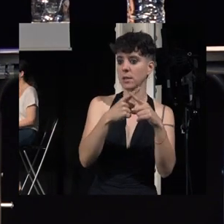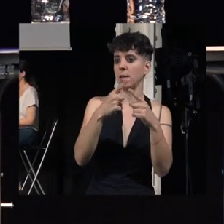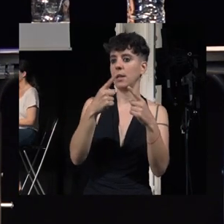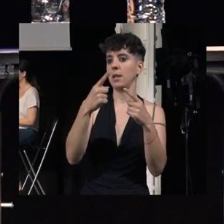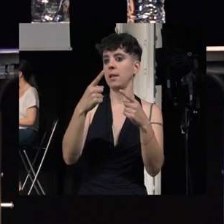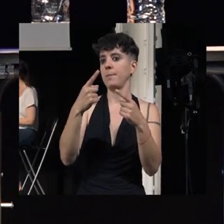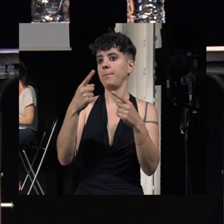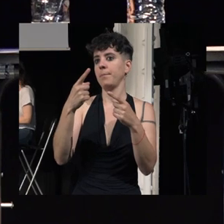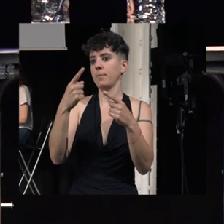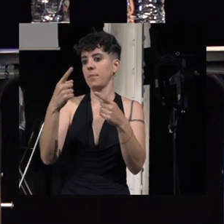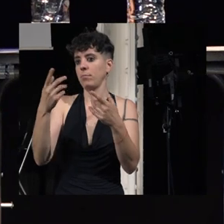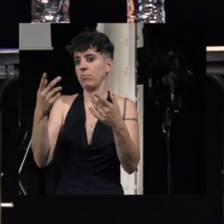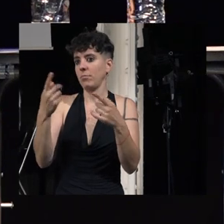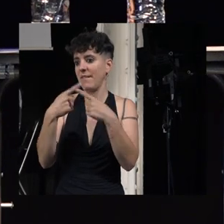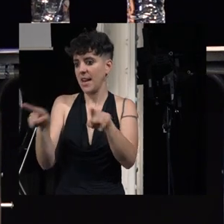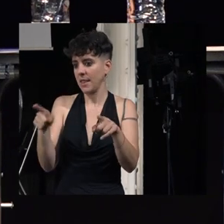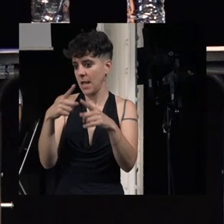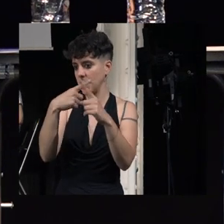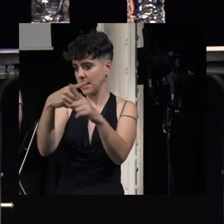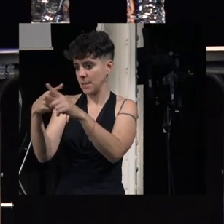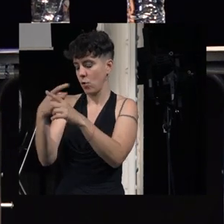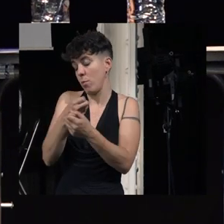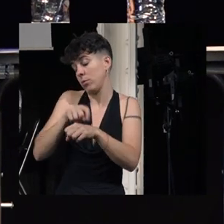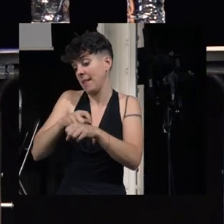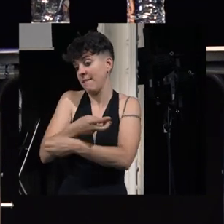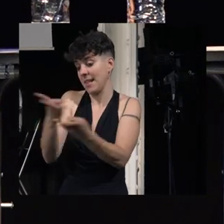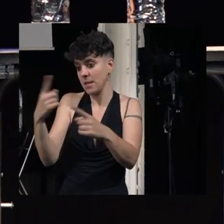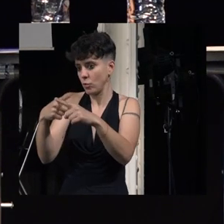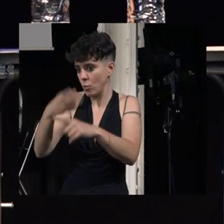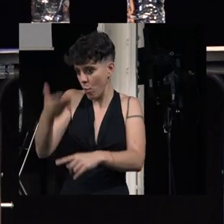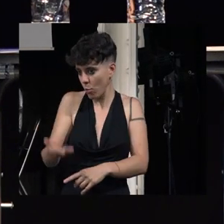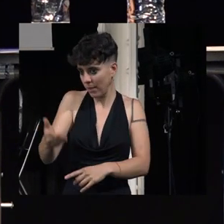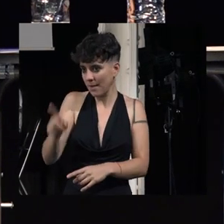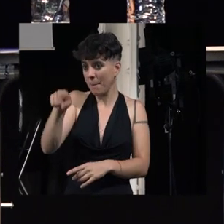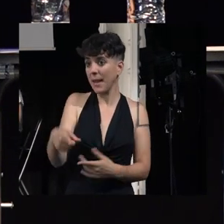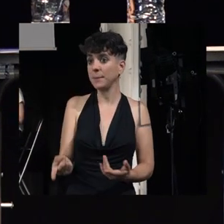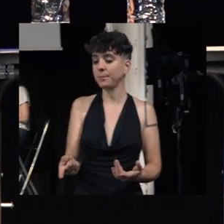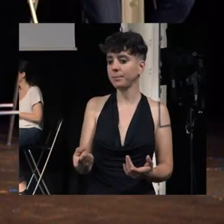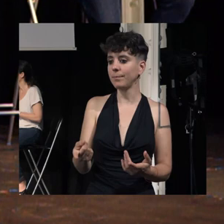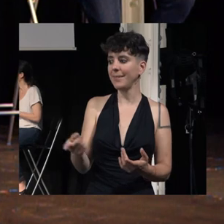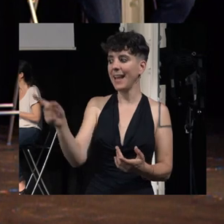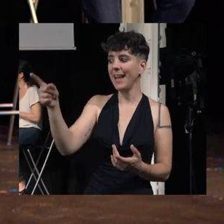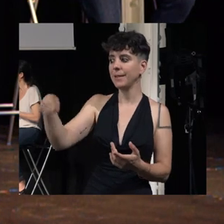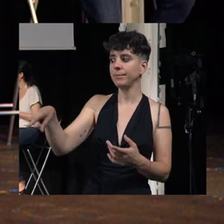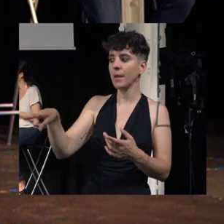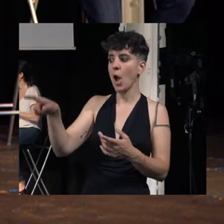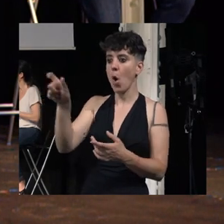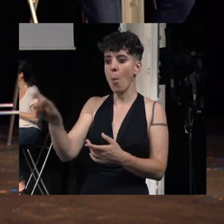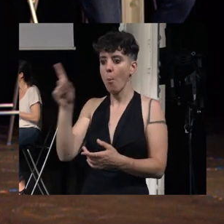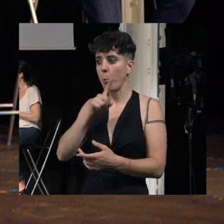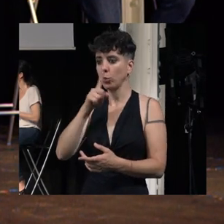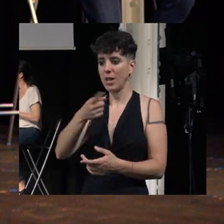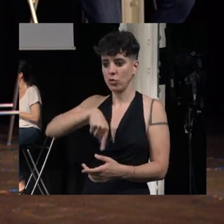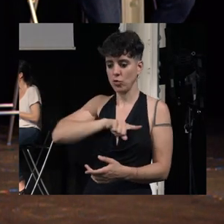diferencias sexuales es muy importante, y donde tenemos muchas cosas que aprender de las putas. Pero sin embargo, en